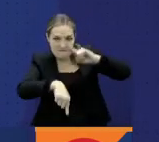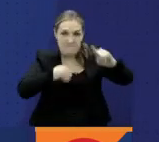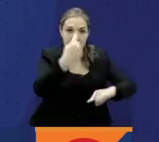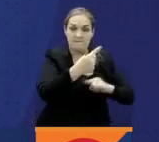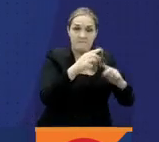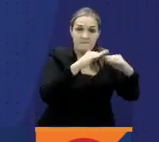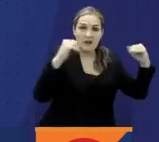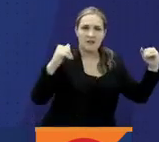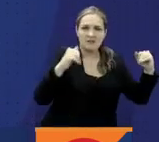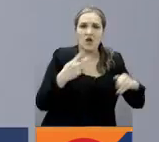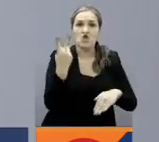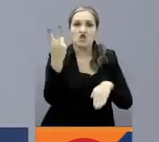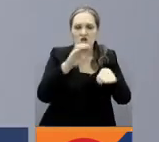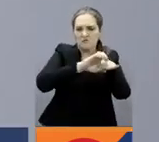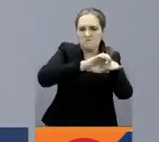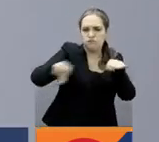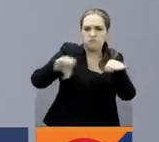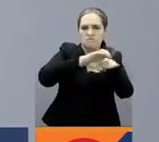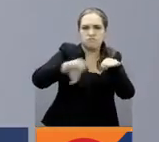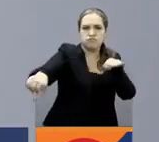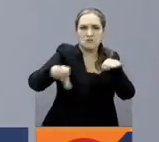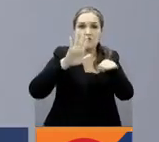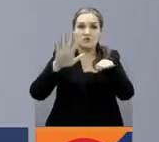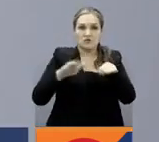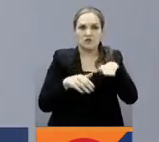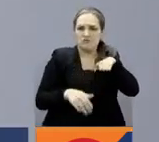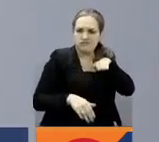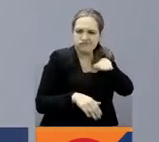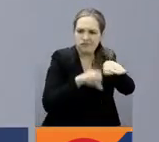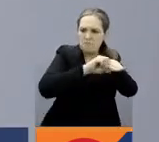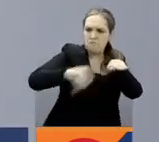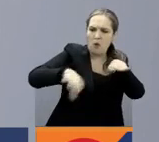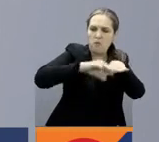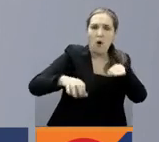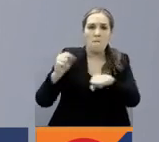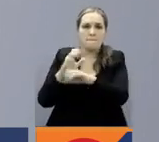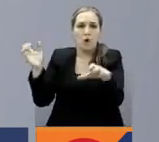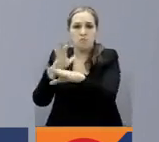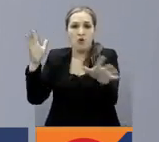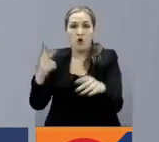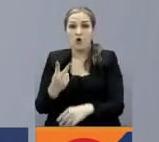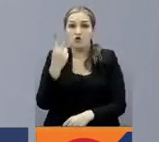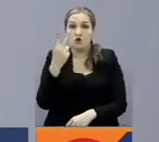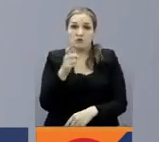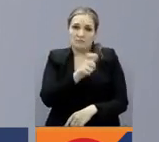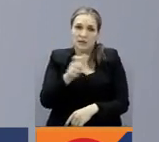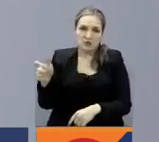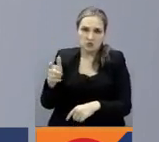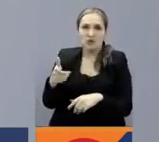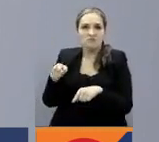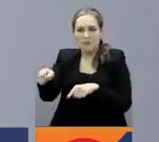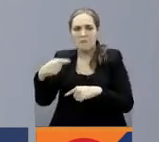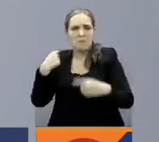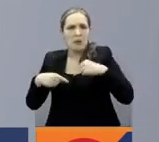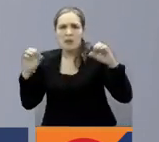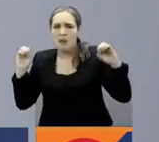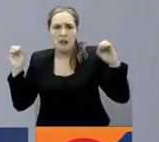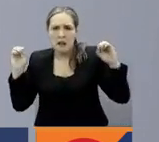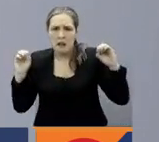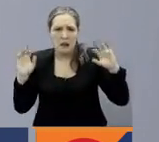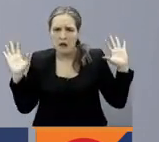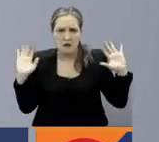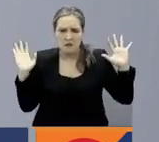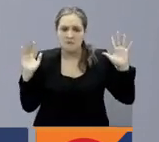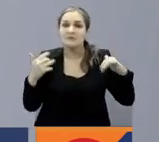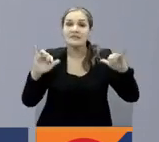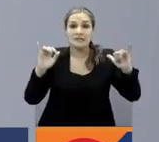bomba fueron lanzados desde un carro en movimiento. El ataque no dejó personas lesionadas, sin embargo, la explosión generó un incendio